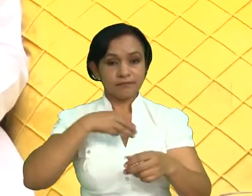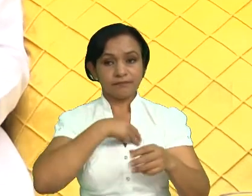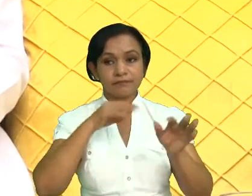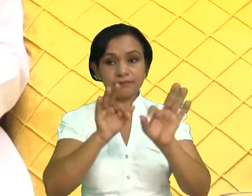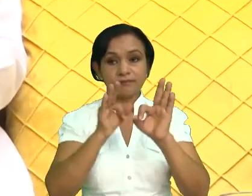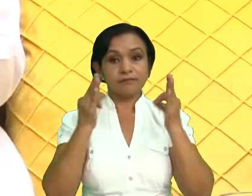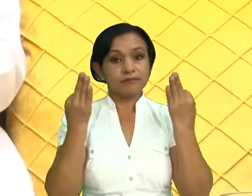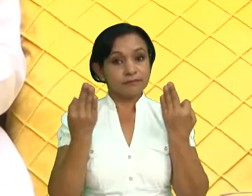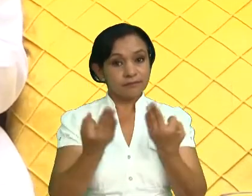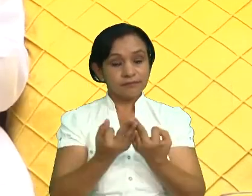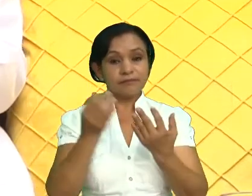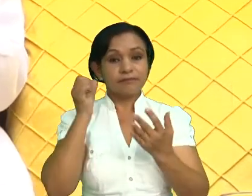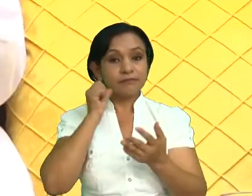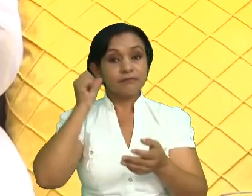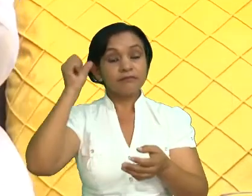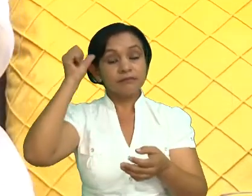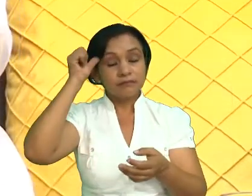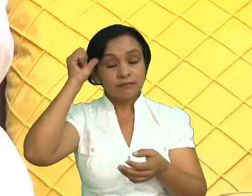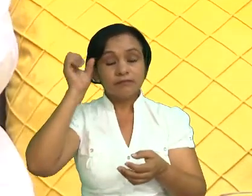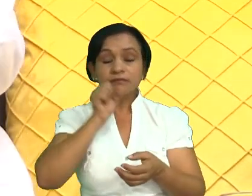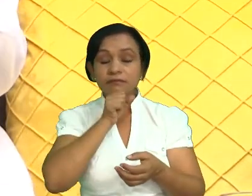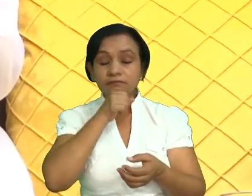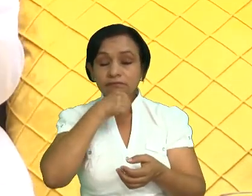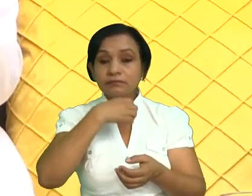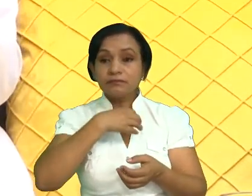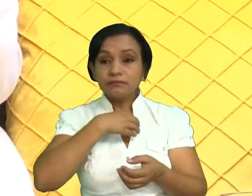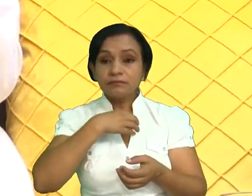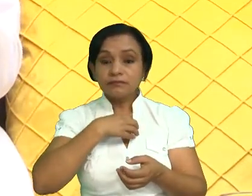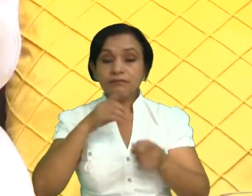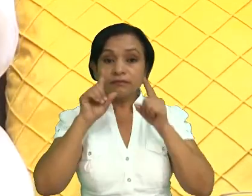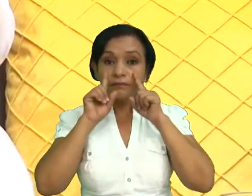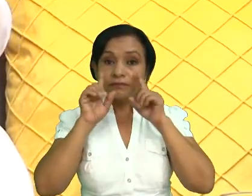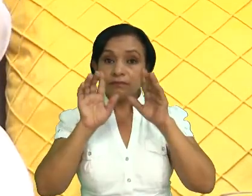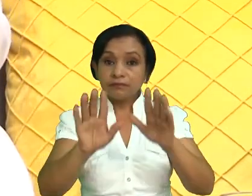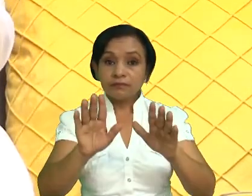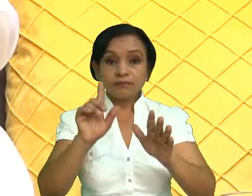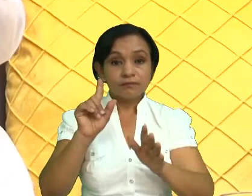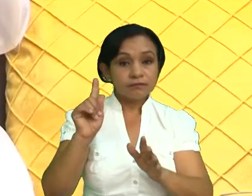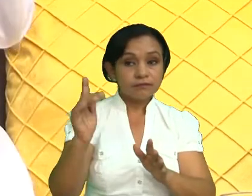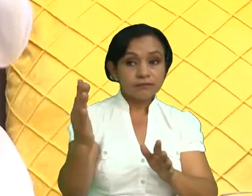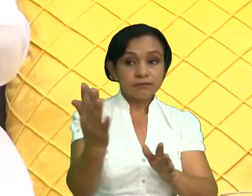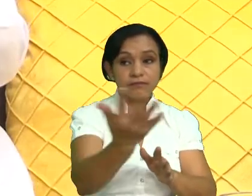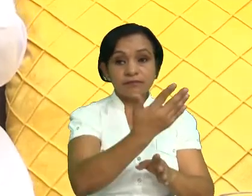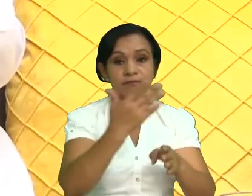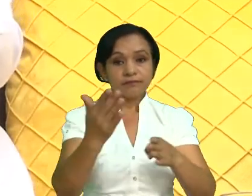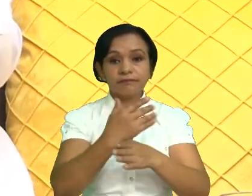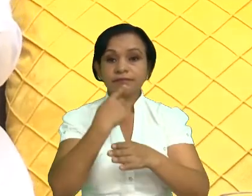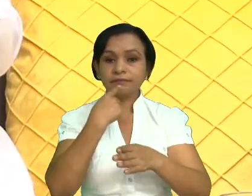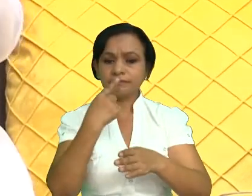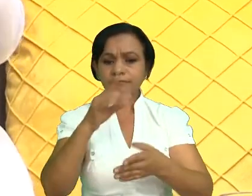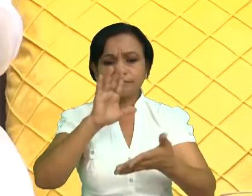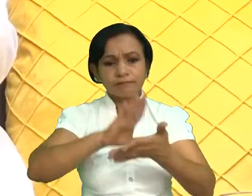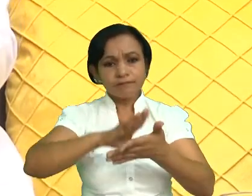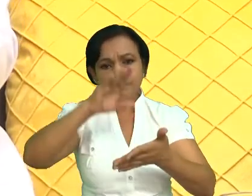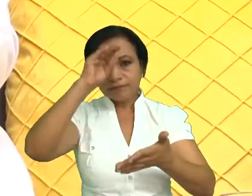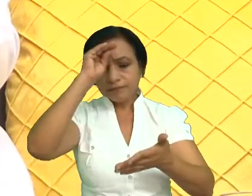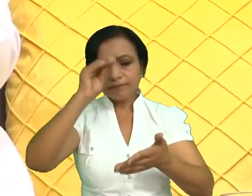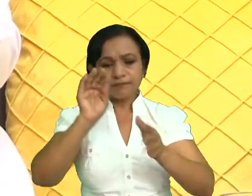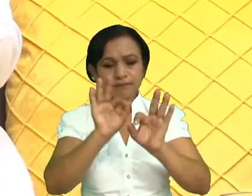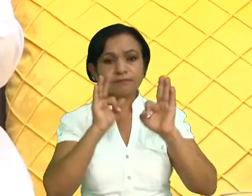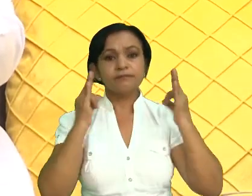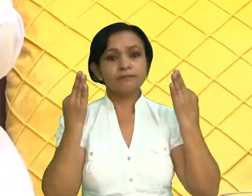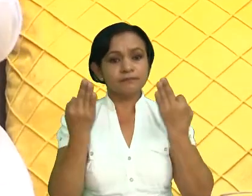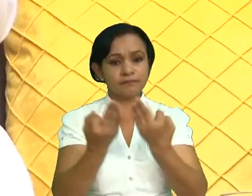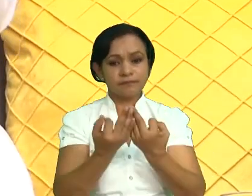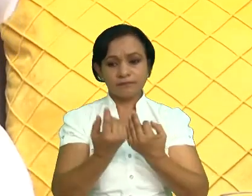hemos visto que los adultos mayores ahora, ellos son los que están retomando todas estas medidas y están posicionándose desde el seno de la